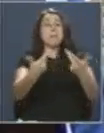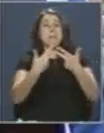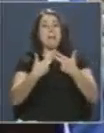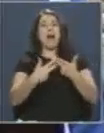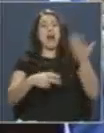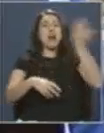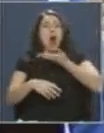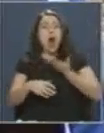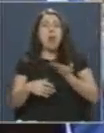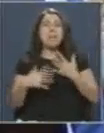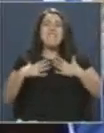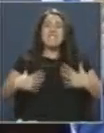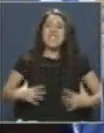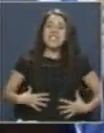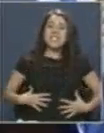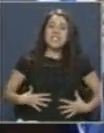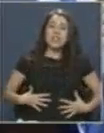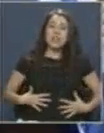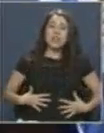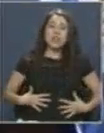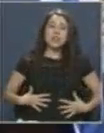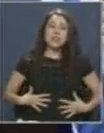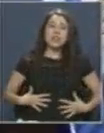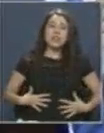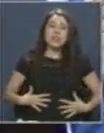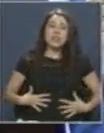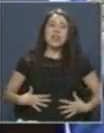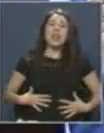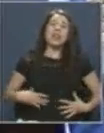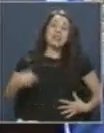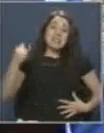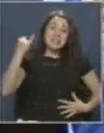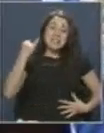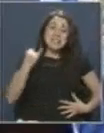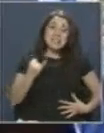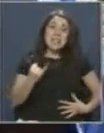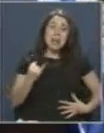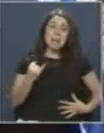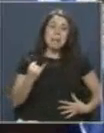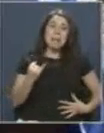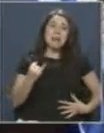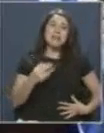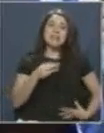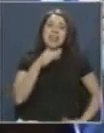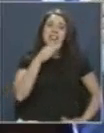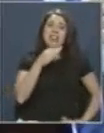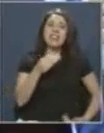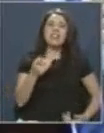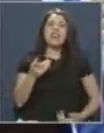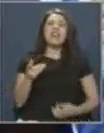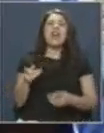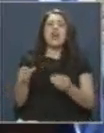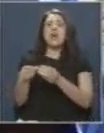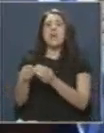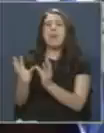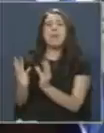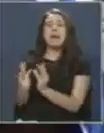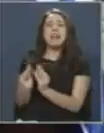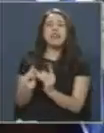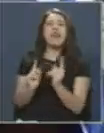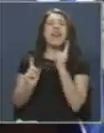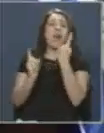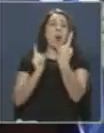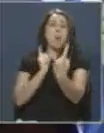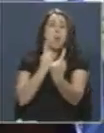estimado presidente, colegas, siempre se ha estimado que es entre pequeños grupos, una persona